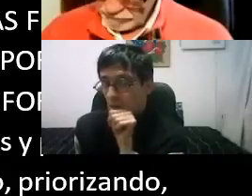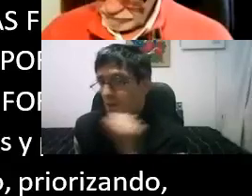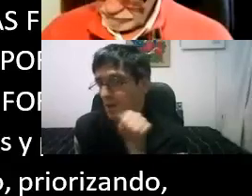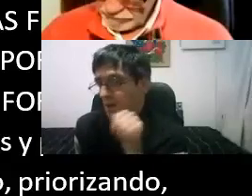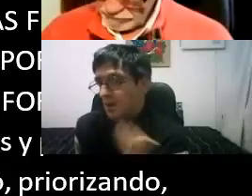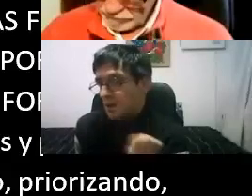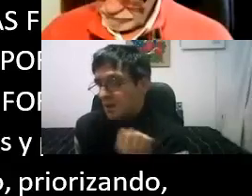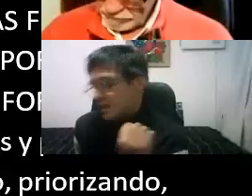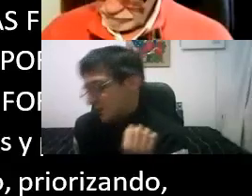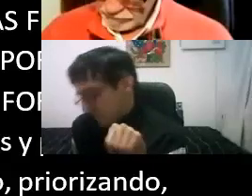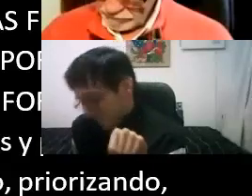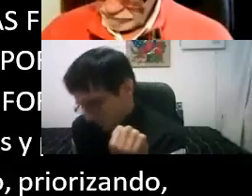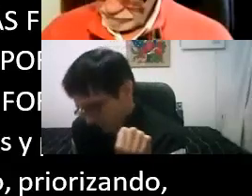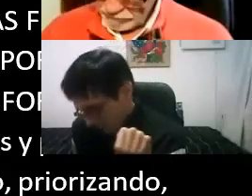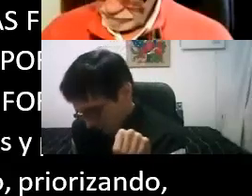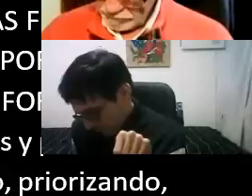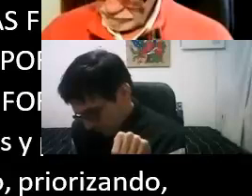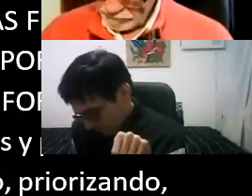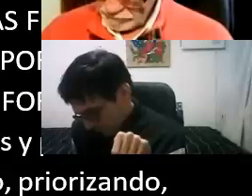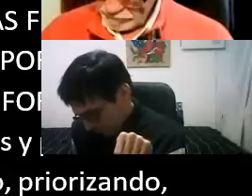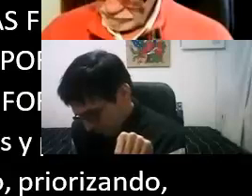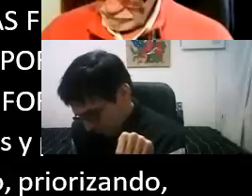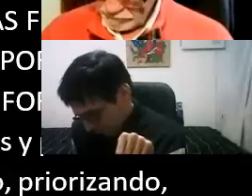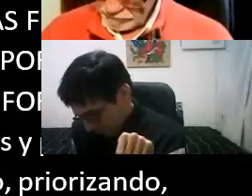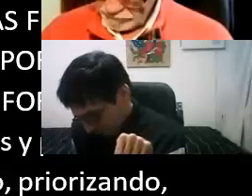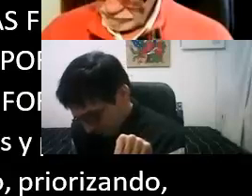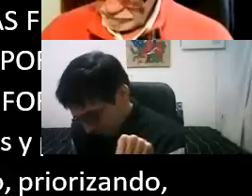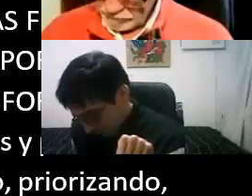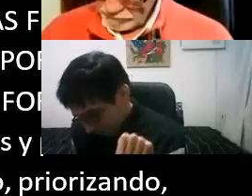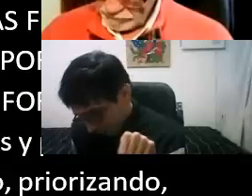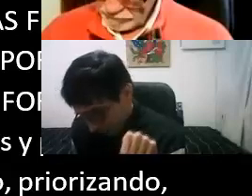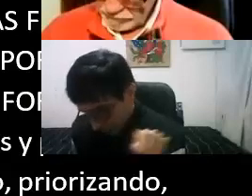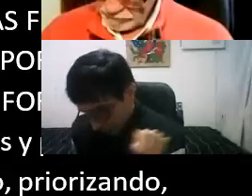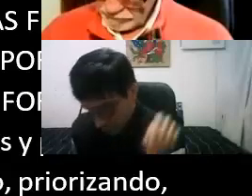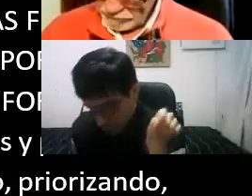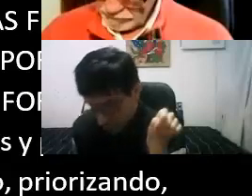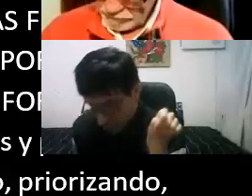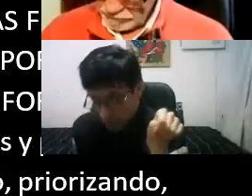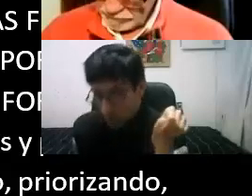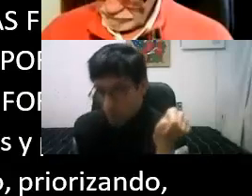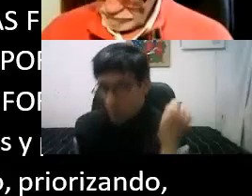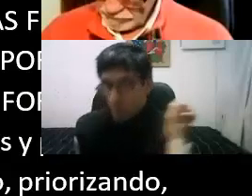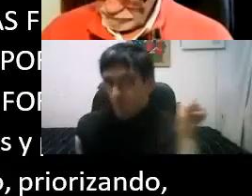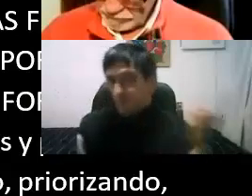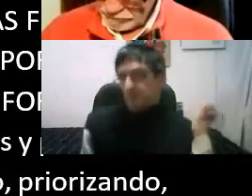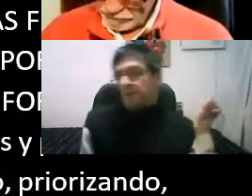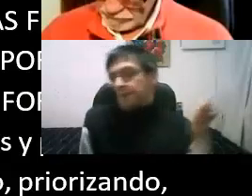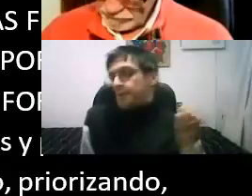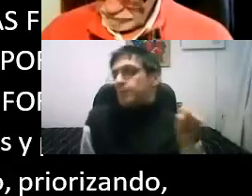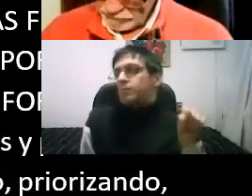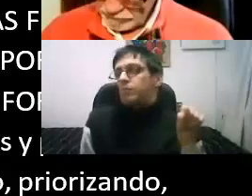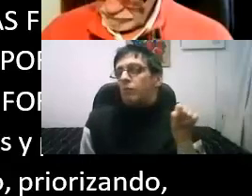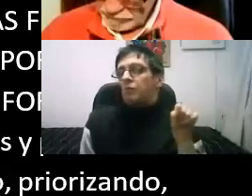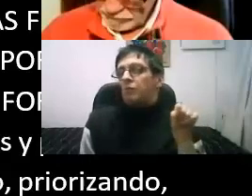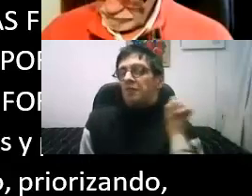coherencia ante el uso de las personas. Además, mediante el plan se evaluará el nivel de